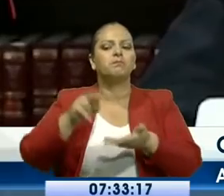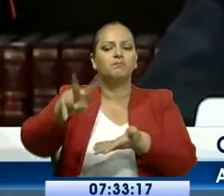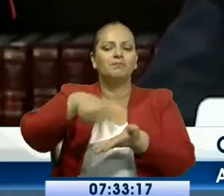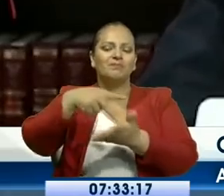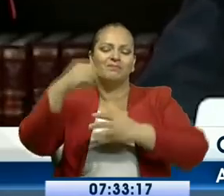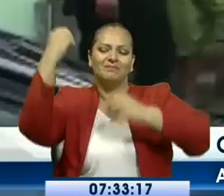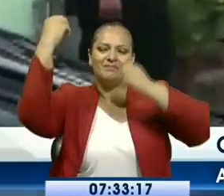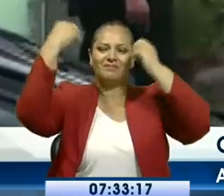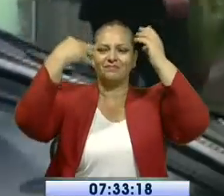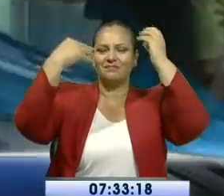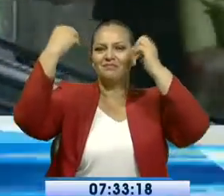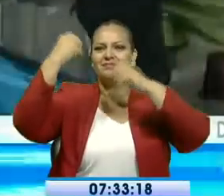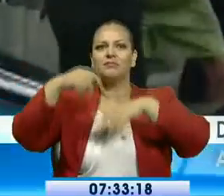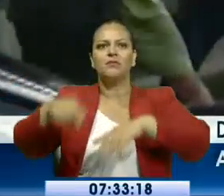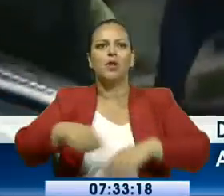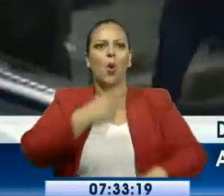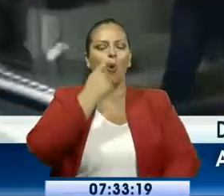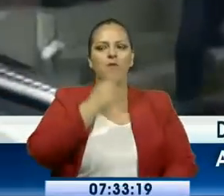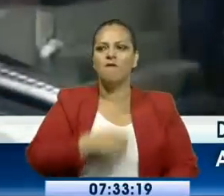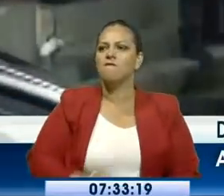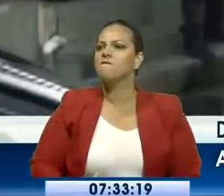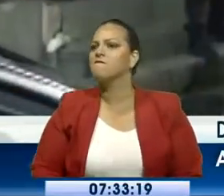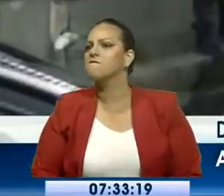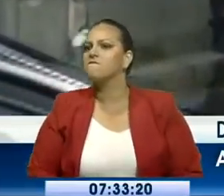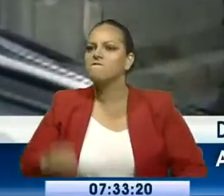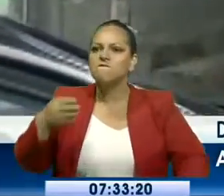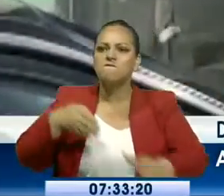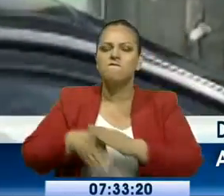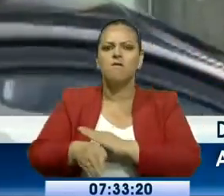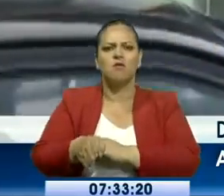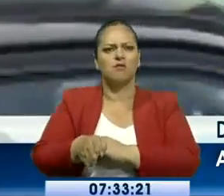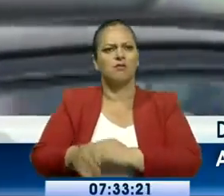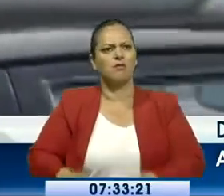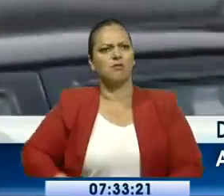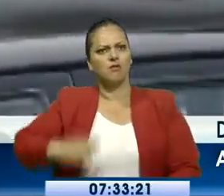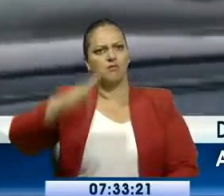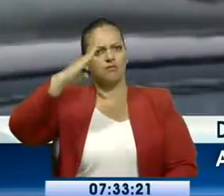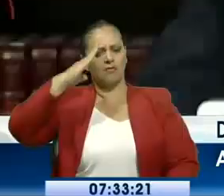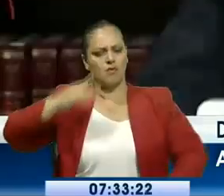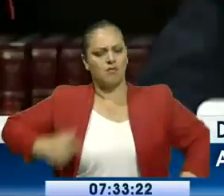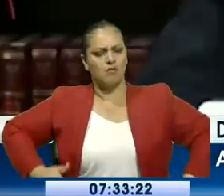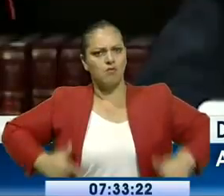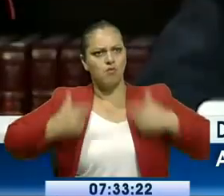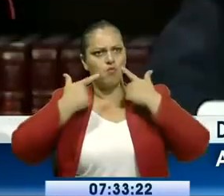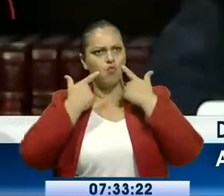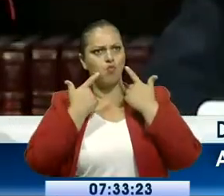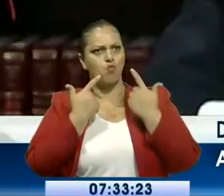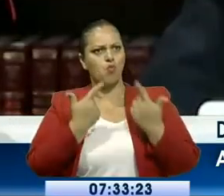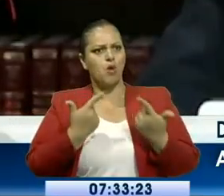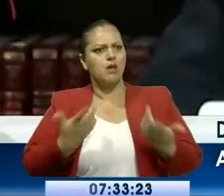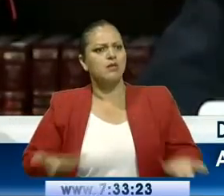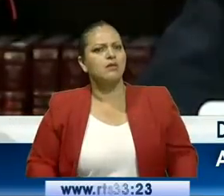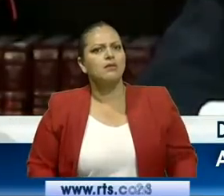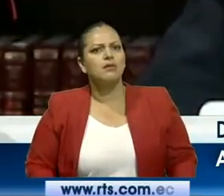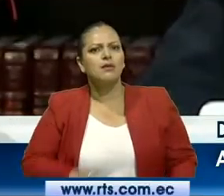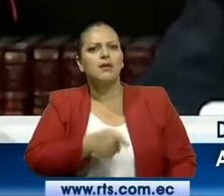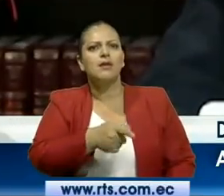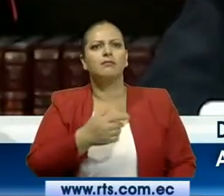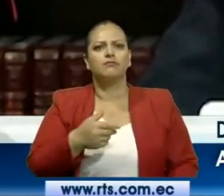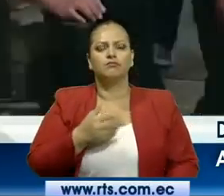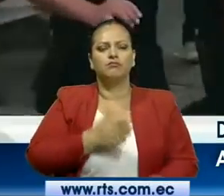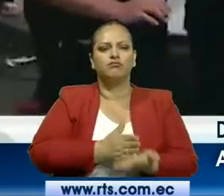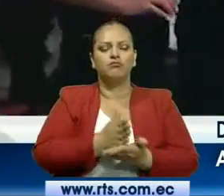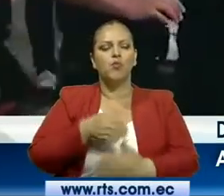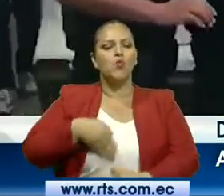estaríamos hablando incluso de también de un tipo de autoría al cual nosotros llamamos acción